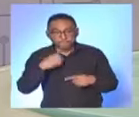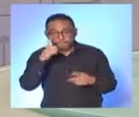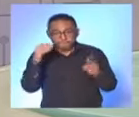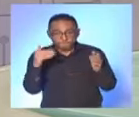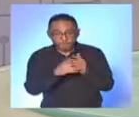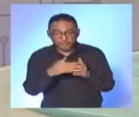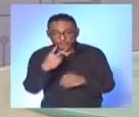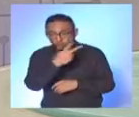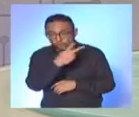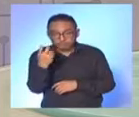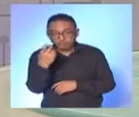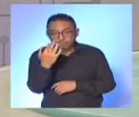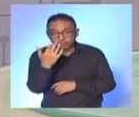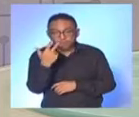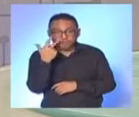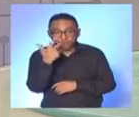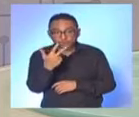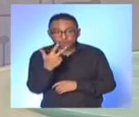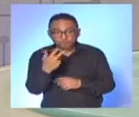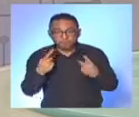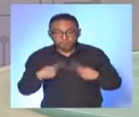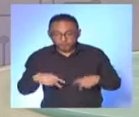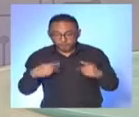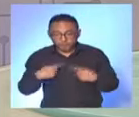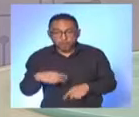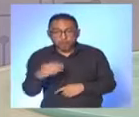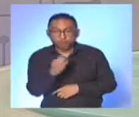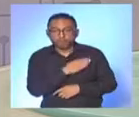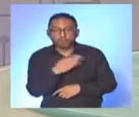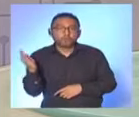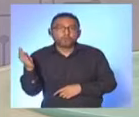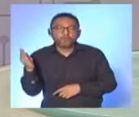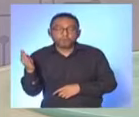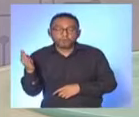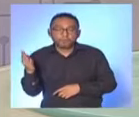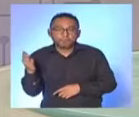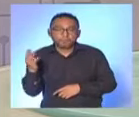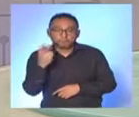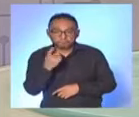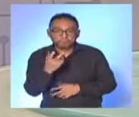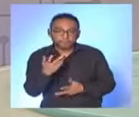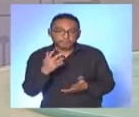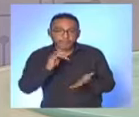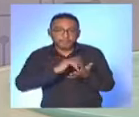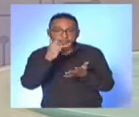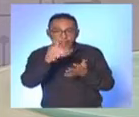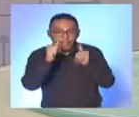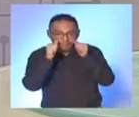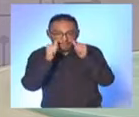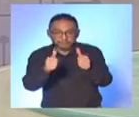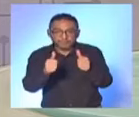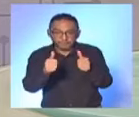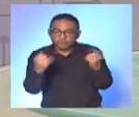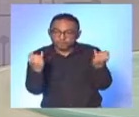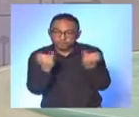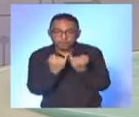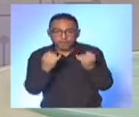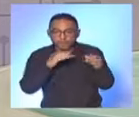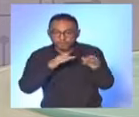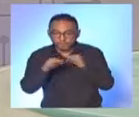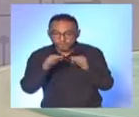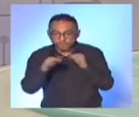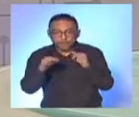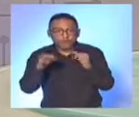1,258 personas han sido o se han recuperado de esta situación. Agradezco el favor de su atención, al igual a todo el trabajo que